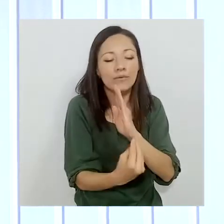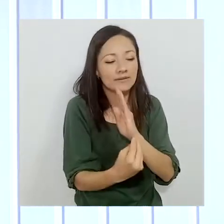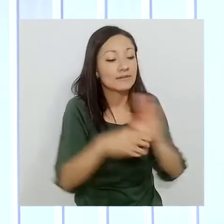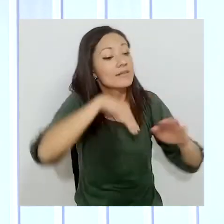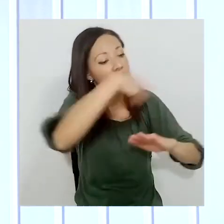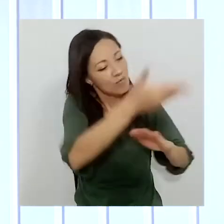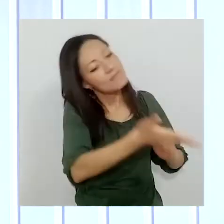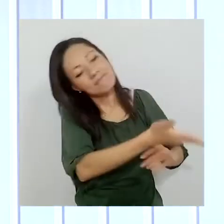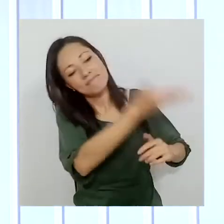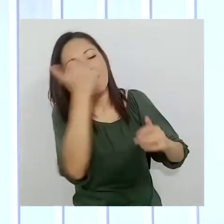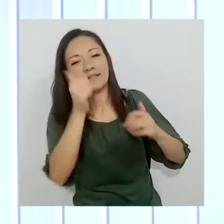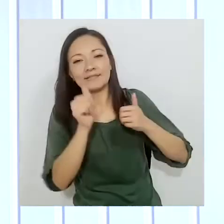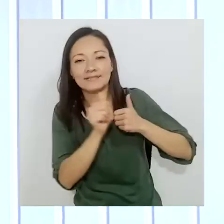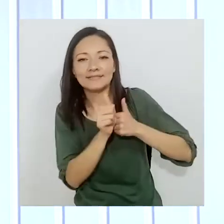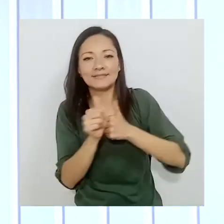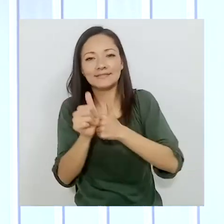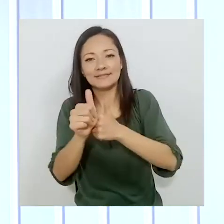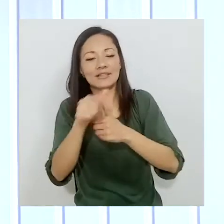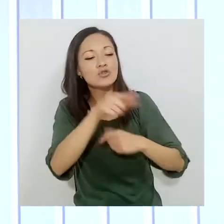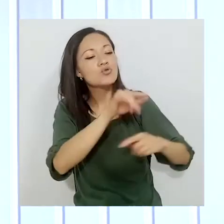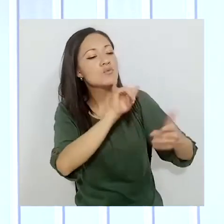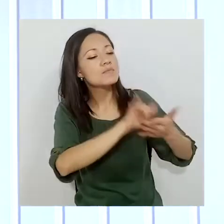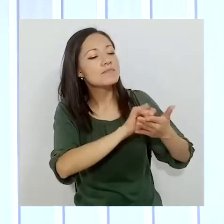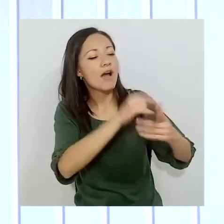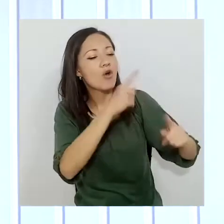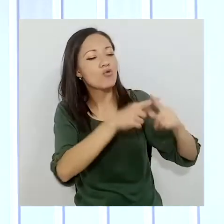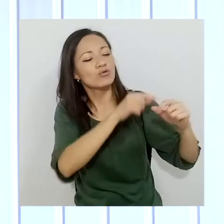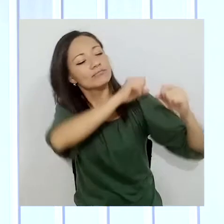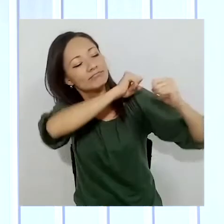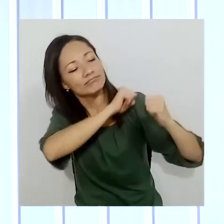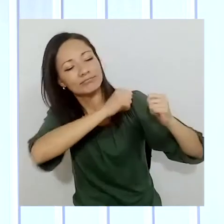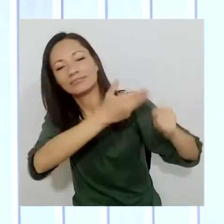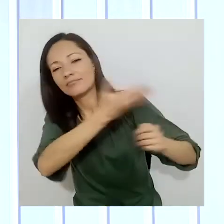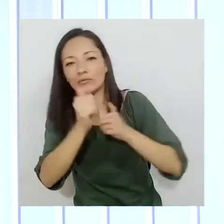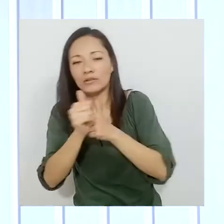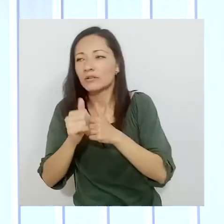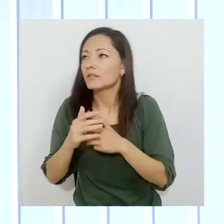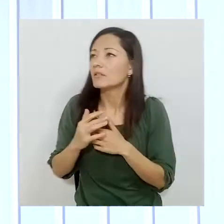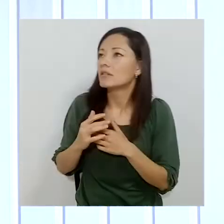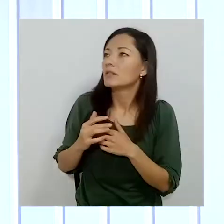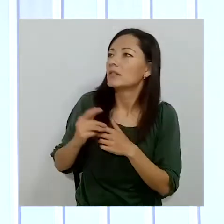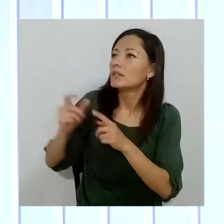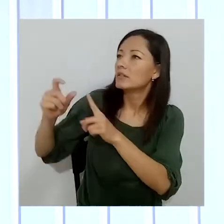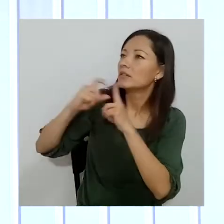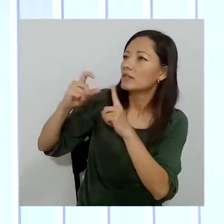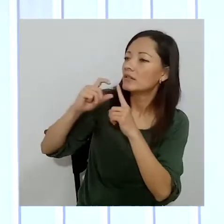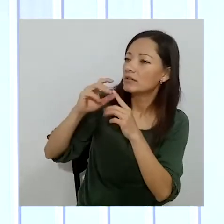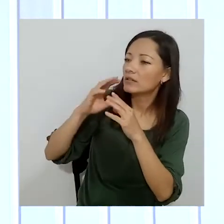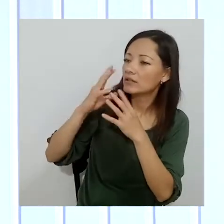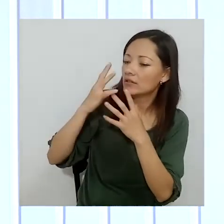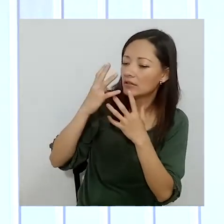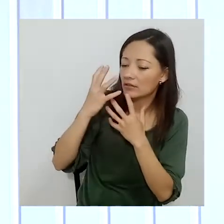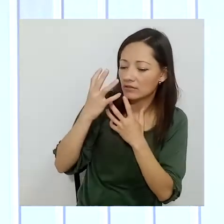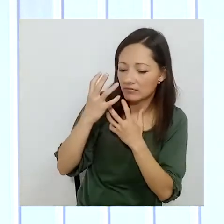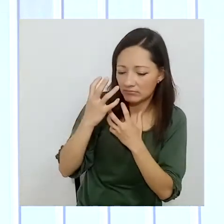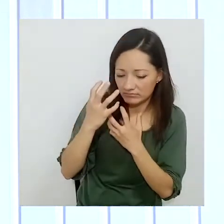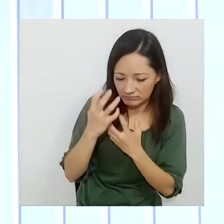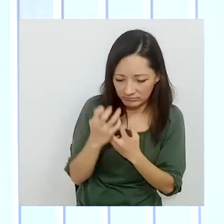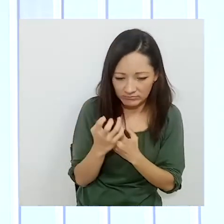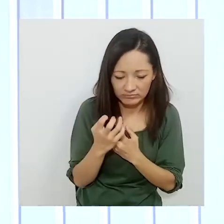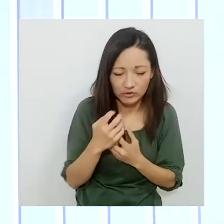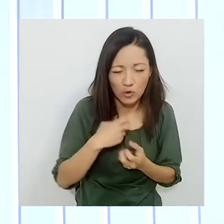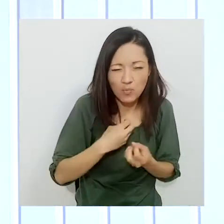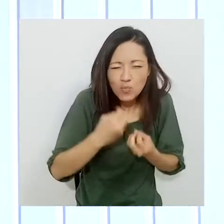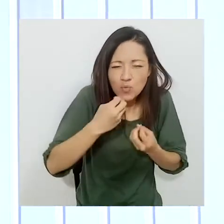ven y sígueme tomando tu cruz. Pero él, afligido por esas palabras, se fue triste porque